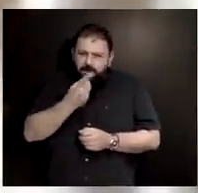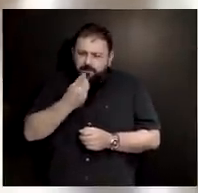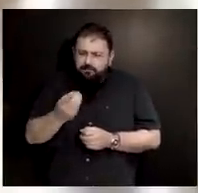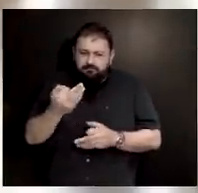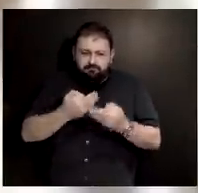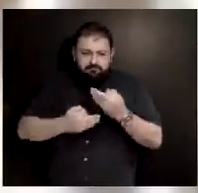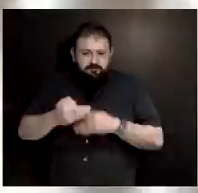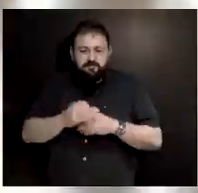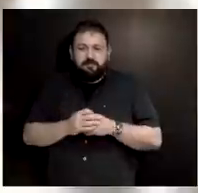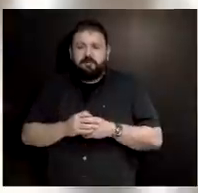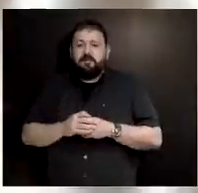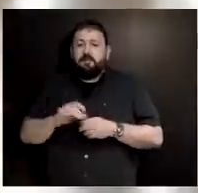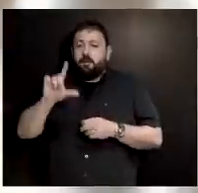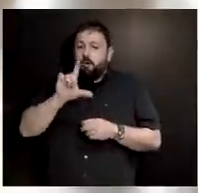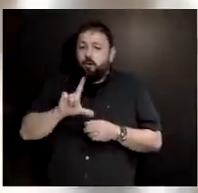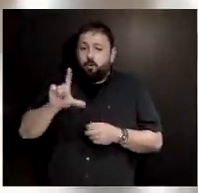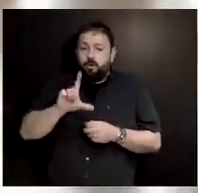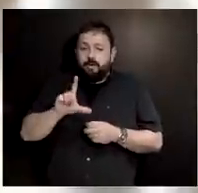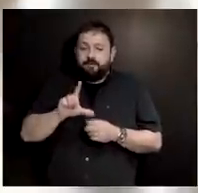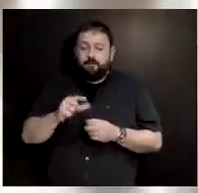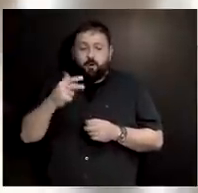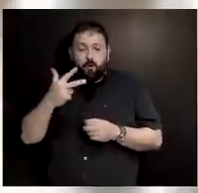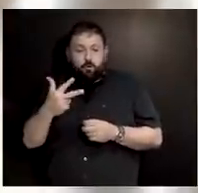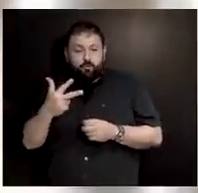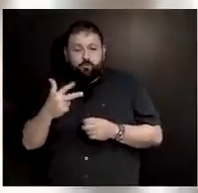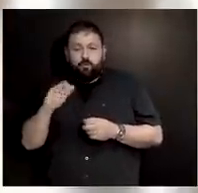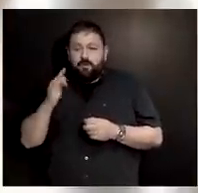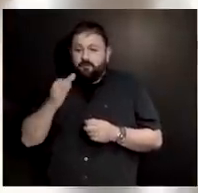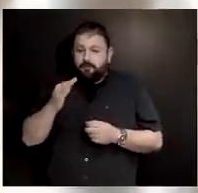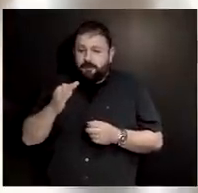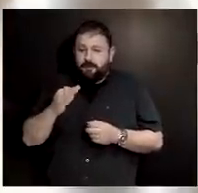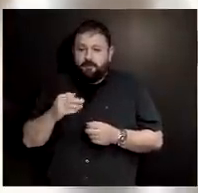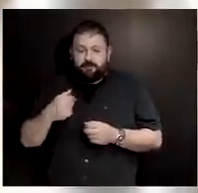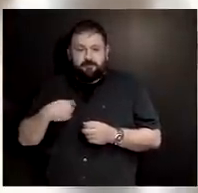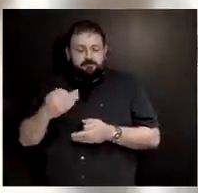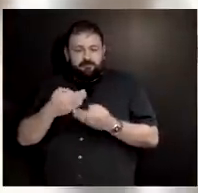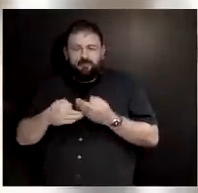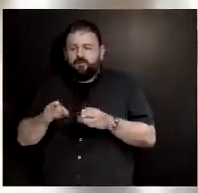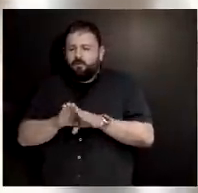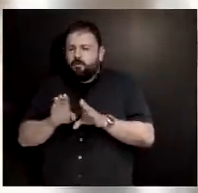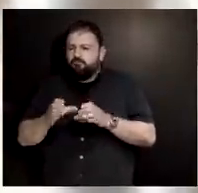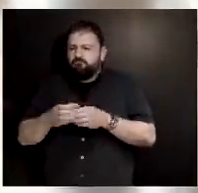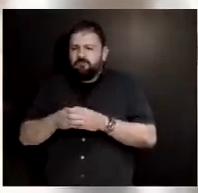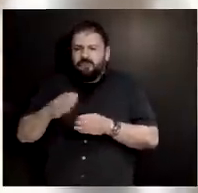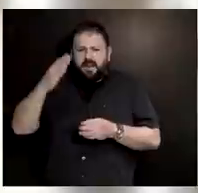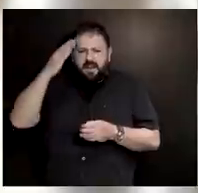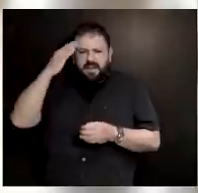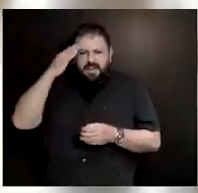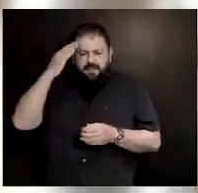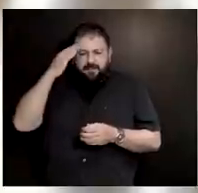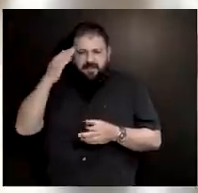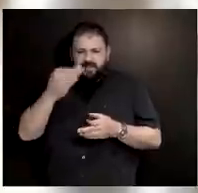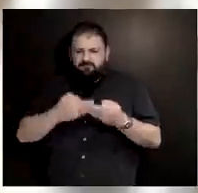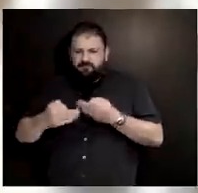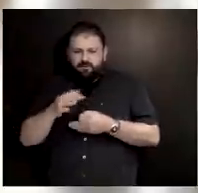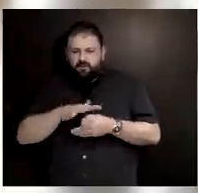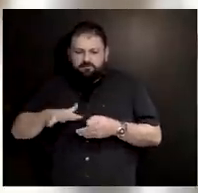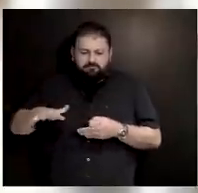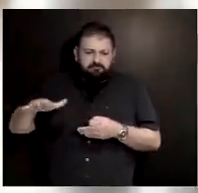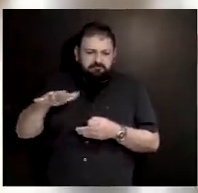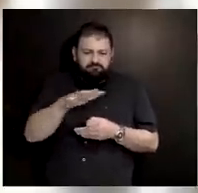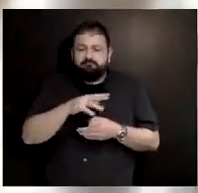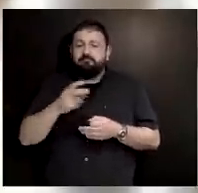líderes, lunes 8 de febrero, y que acuérdense, la cumbre de líderes es nuestro seminario, nuestro curso